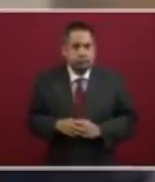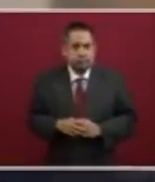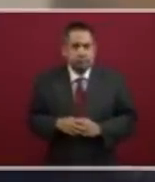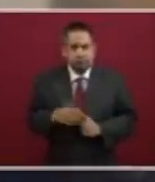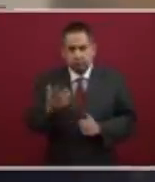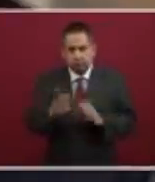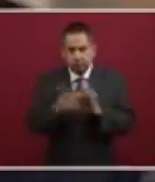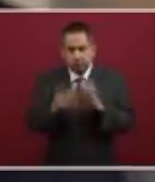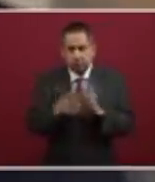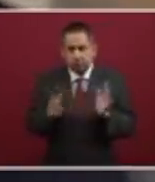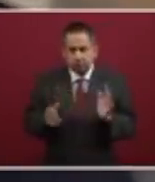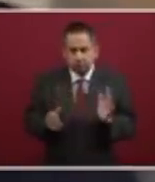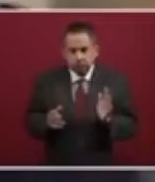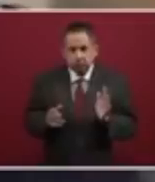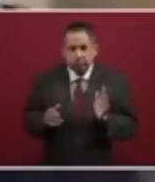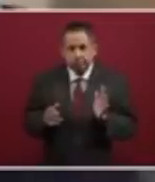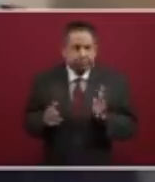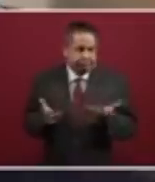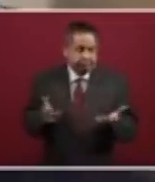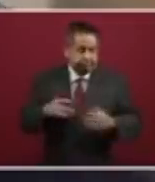nuestros adversarios, pues,